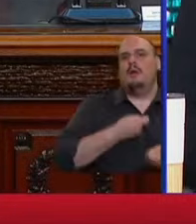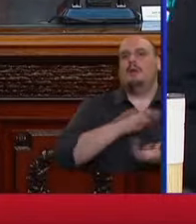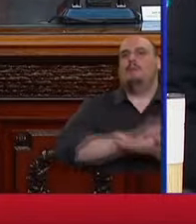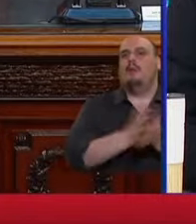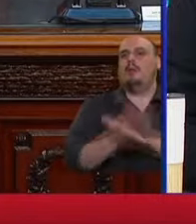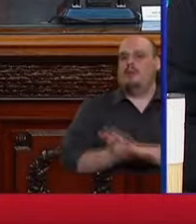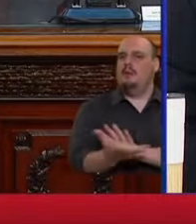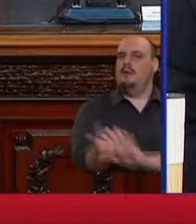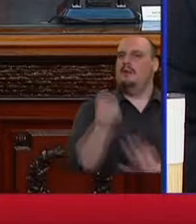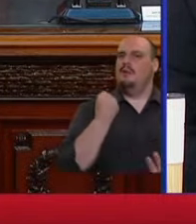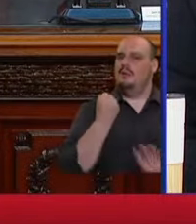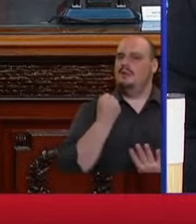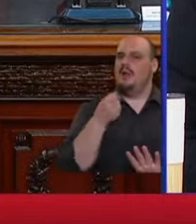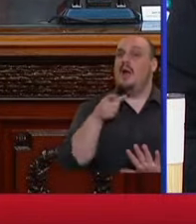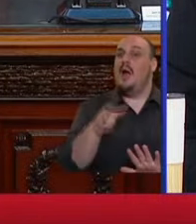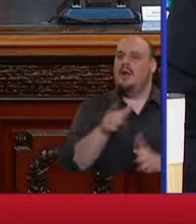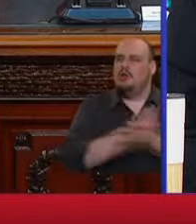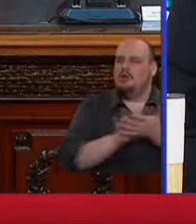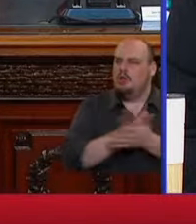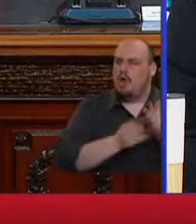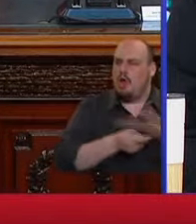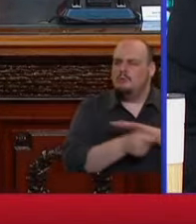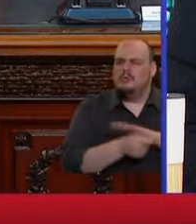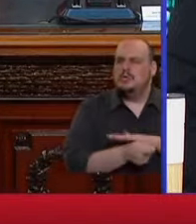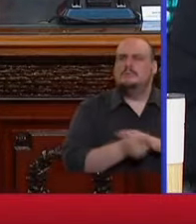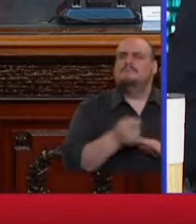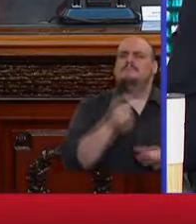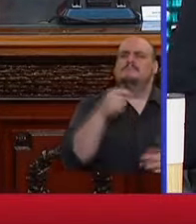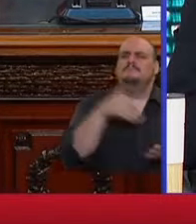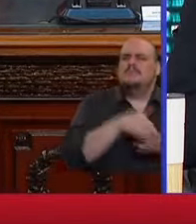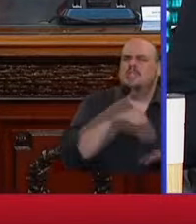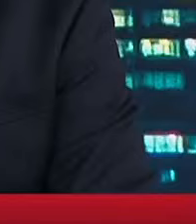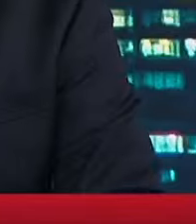Gracias por esta comunicación. Buenas semanas, José. Un abrazo para